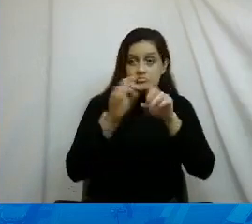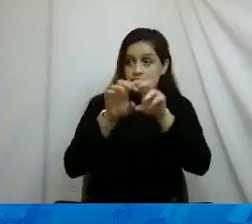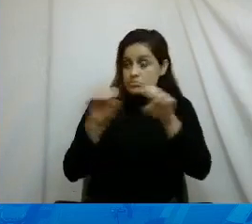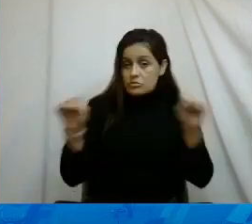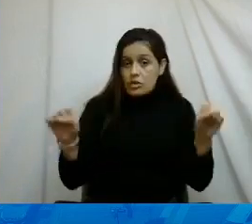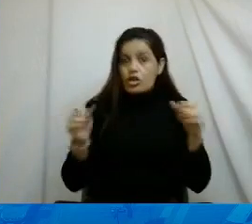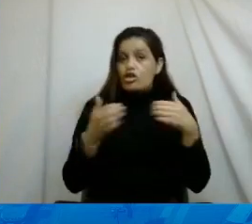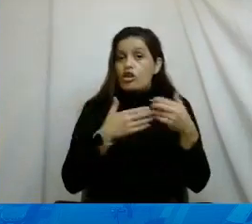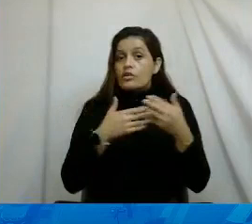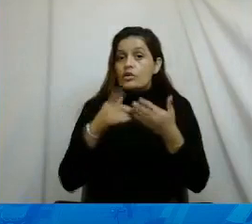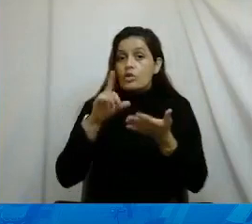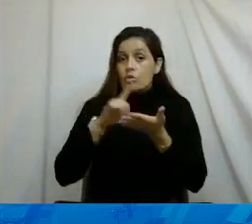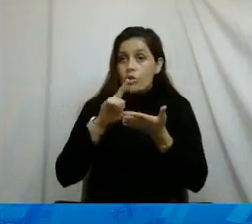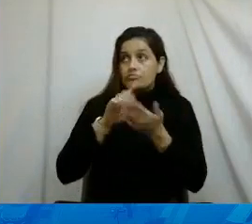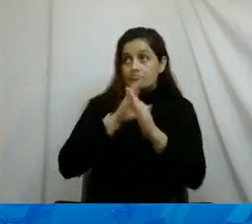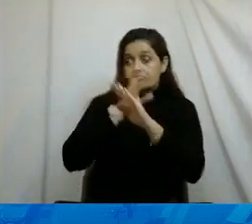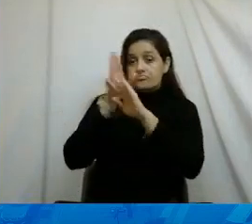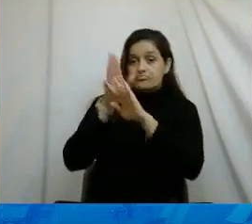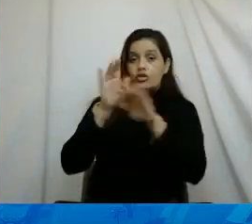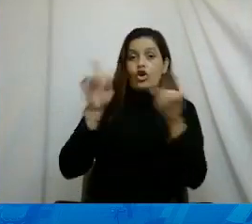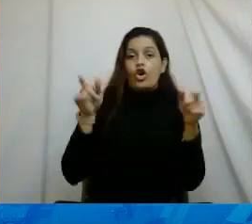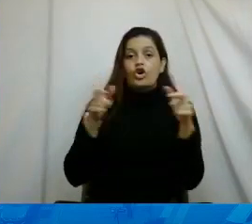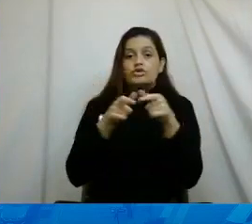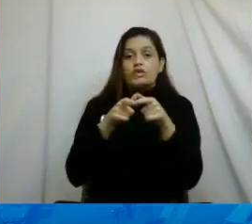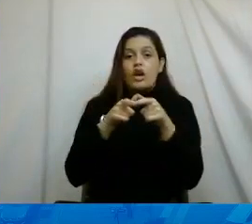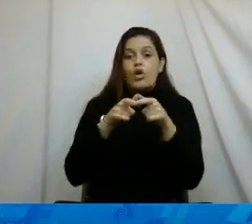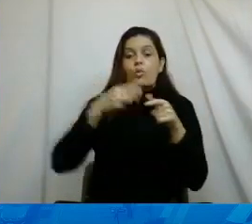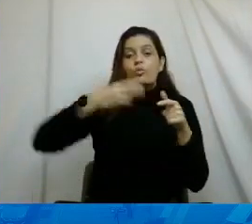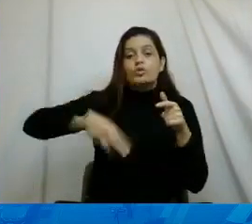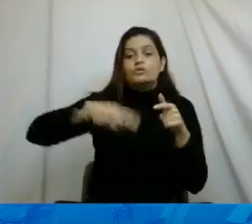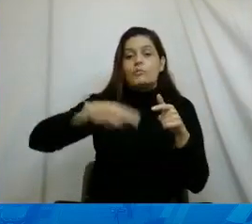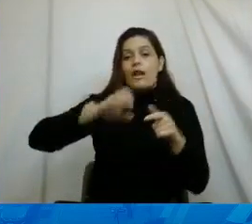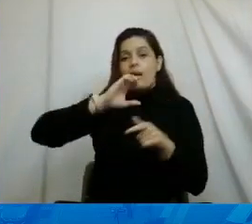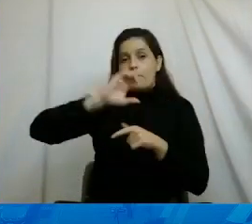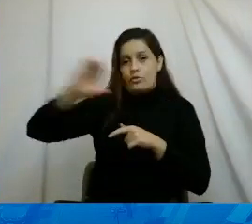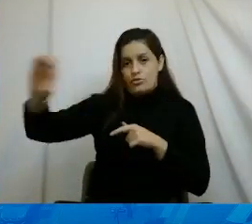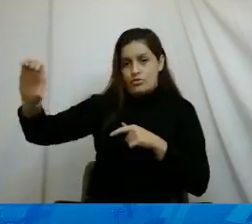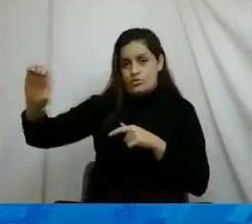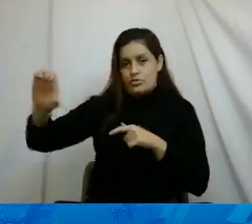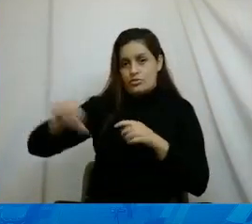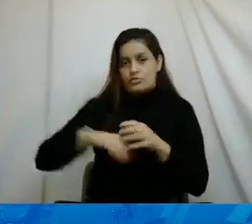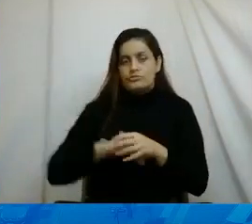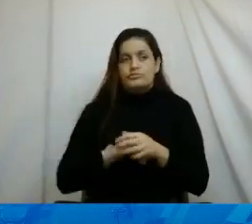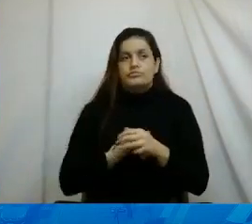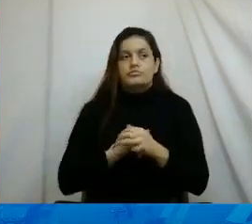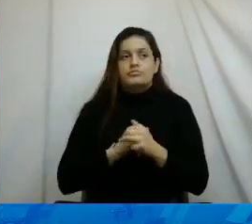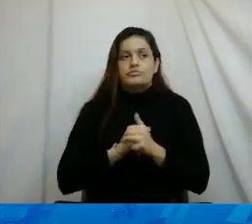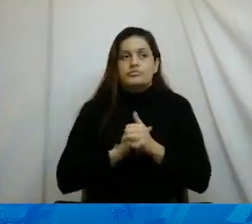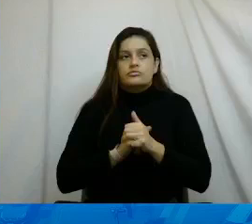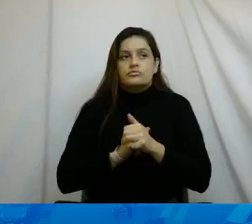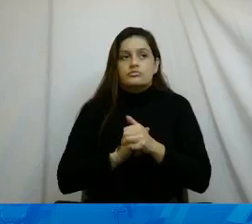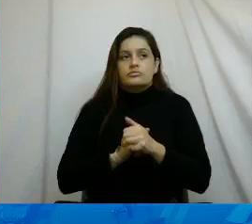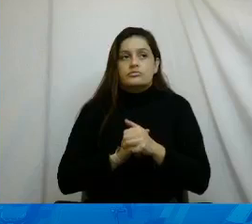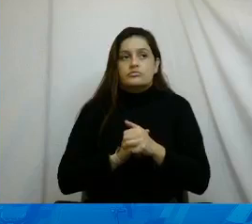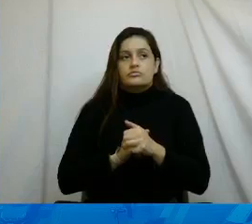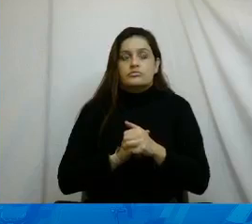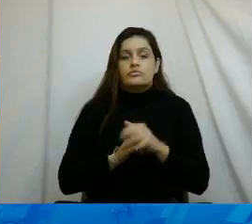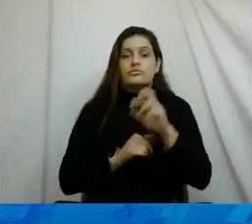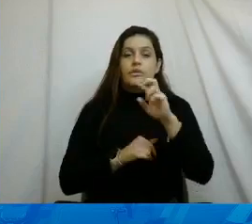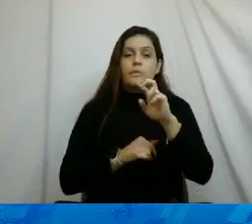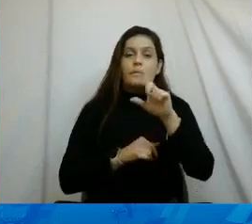realizar un consejo municipal en la zona rural. Y en relación al